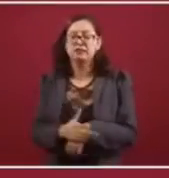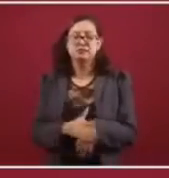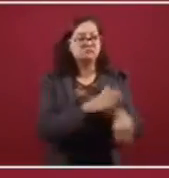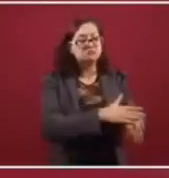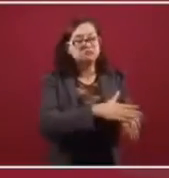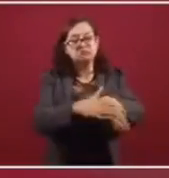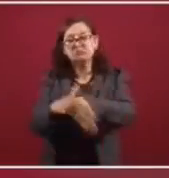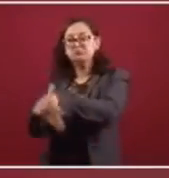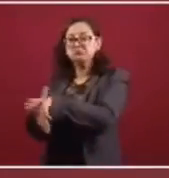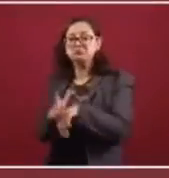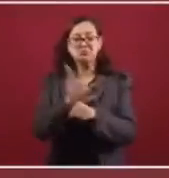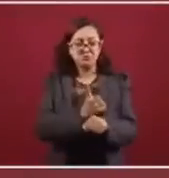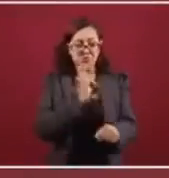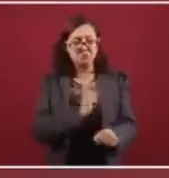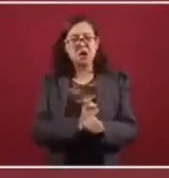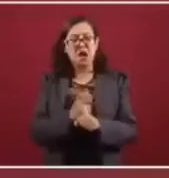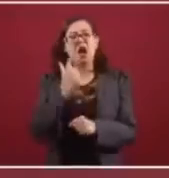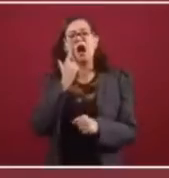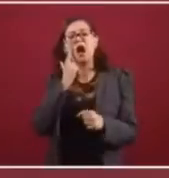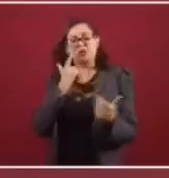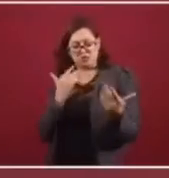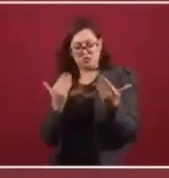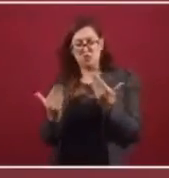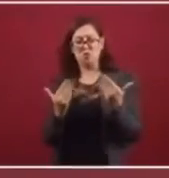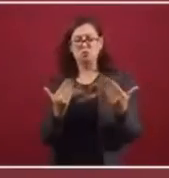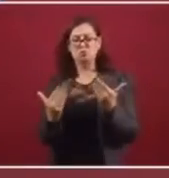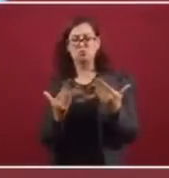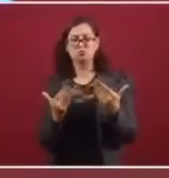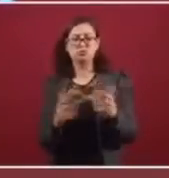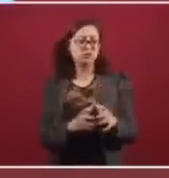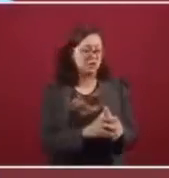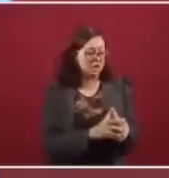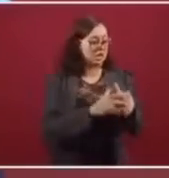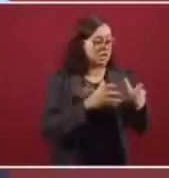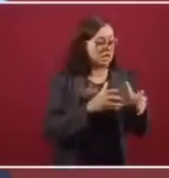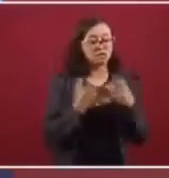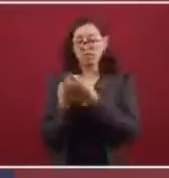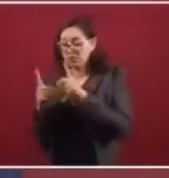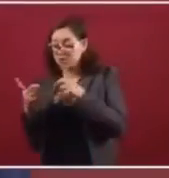que veamos si es lo mismo crecimiento que desarrollo.